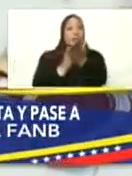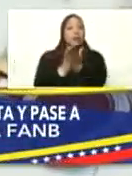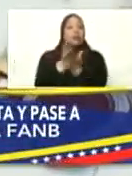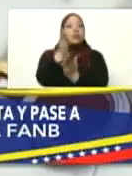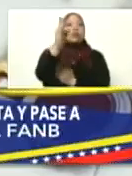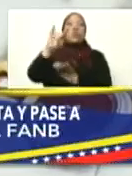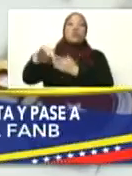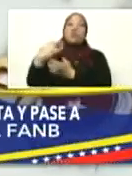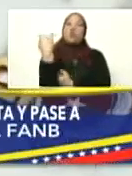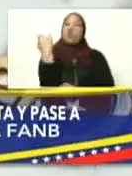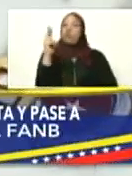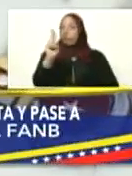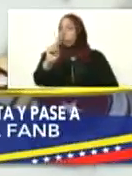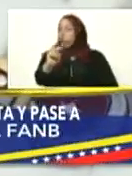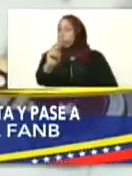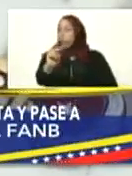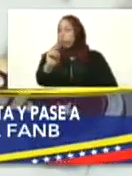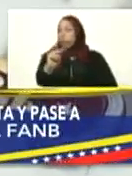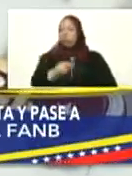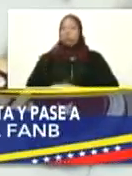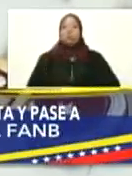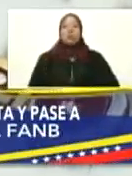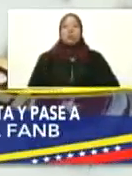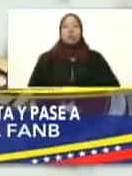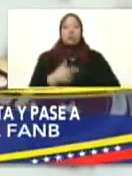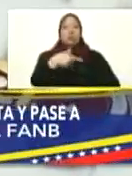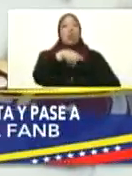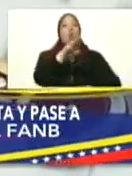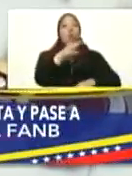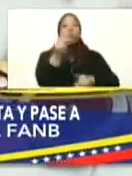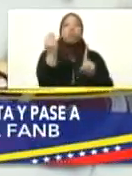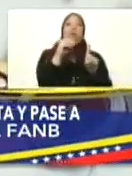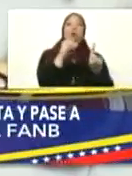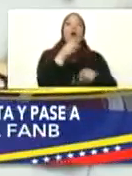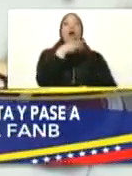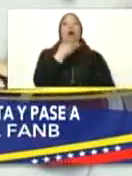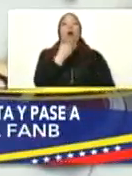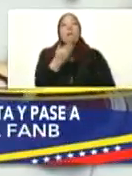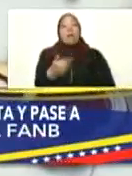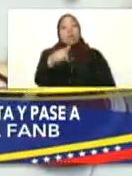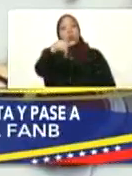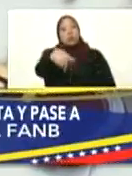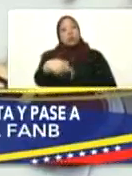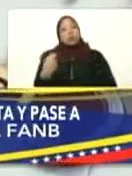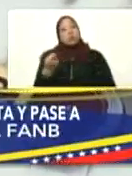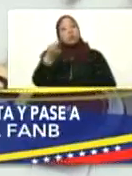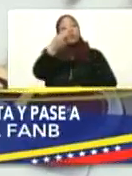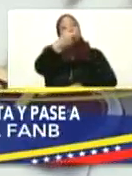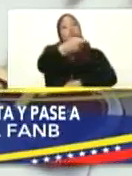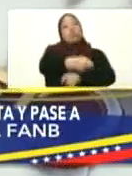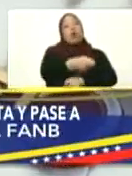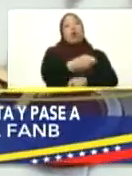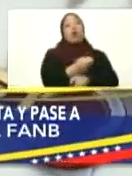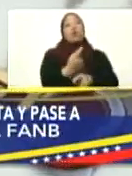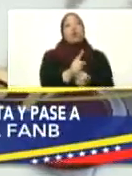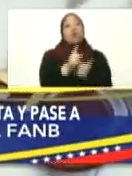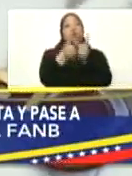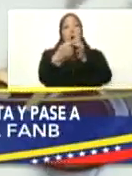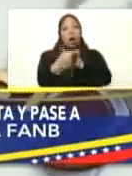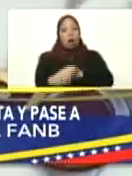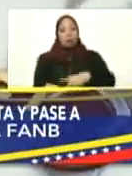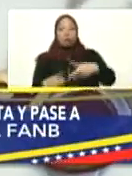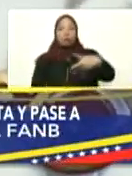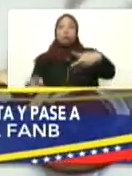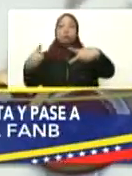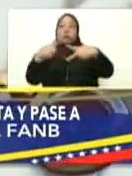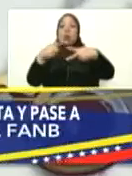siempre! ¡Traidores nunca! ¡Mi comandante en jefe! ¡Permiso para recibir el grado de teniente de la Guardia